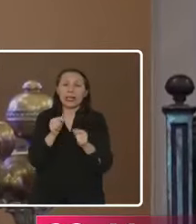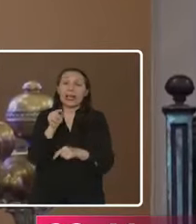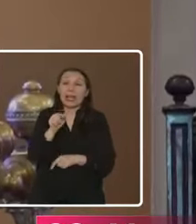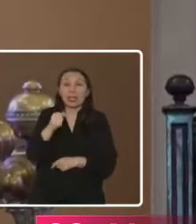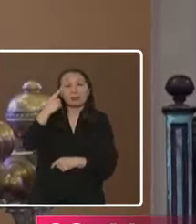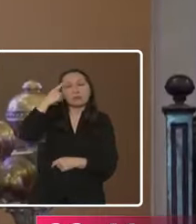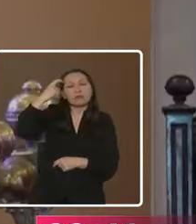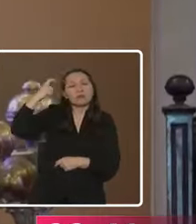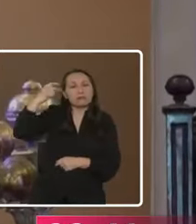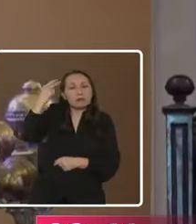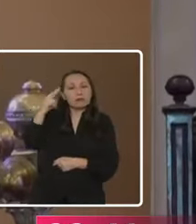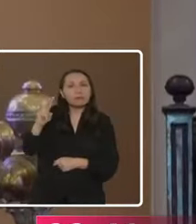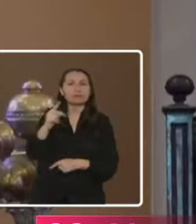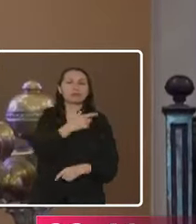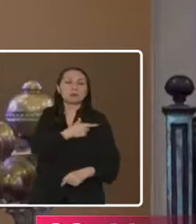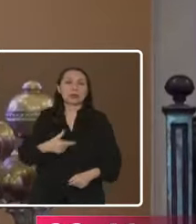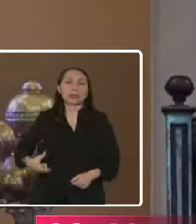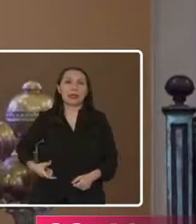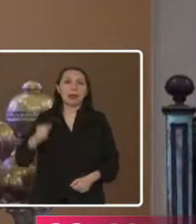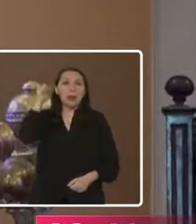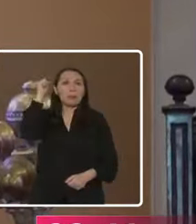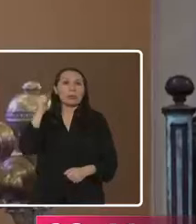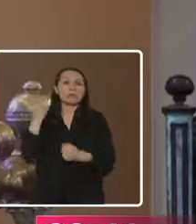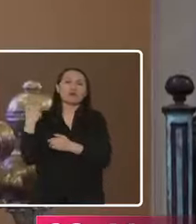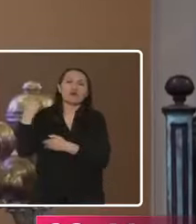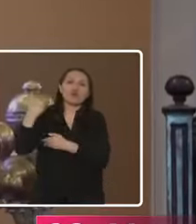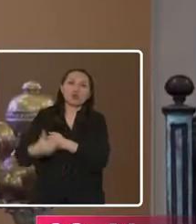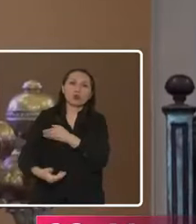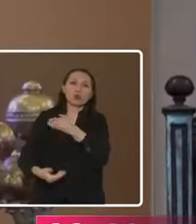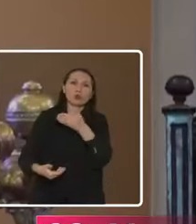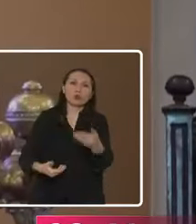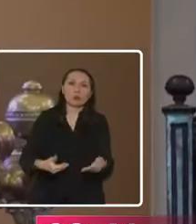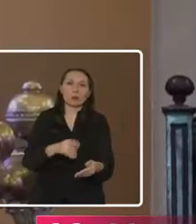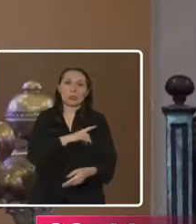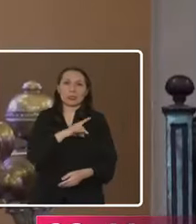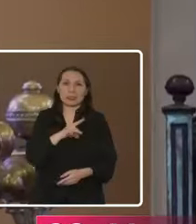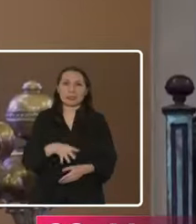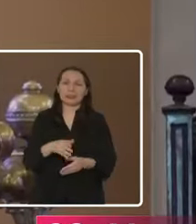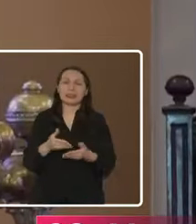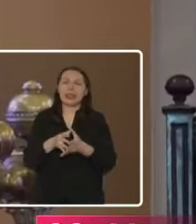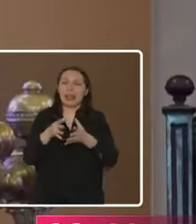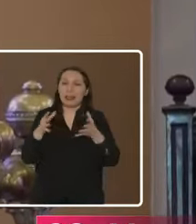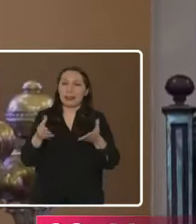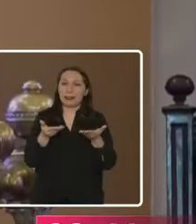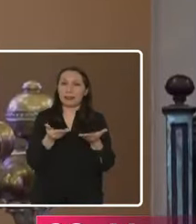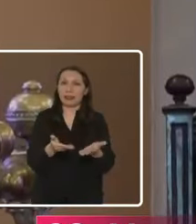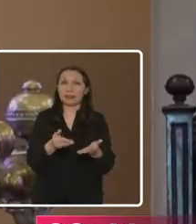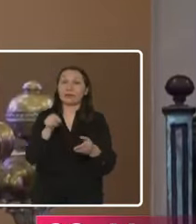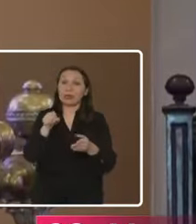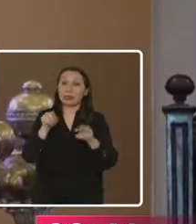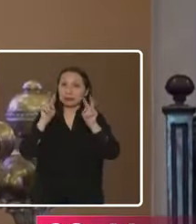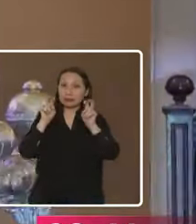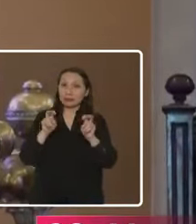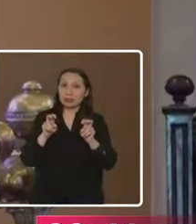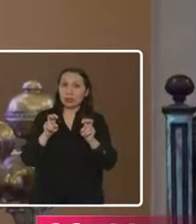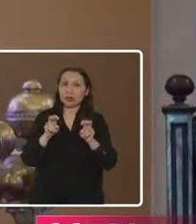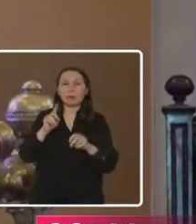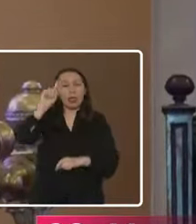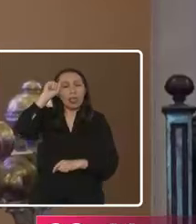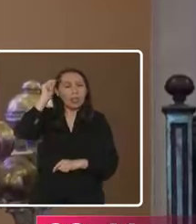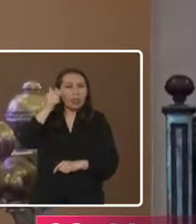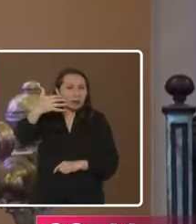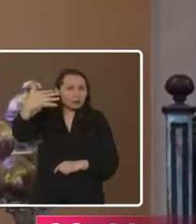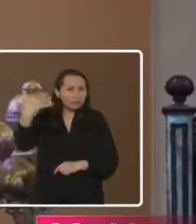los ideales que el presidente Piñera deja como un gran legado para Chile. Y bajo ese núcleo de idea